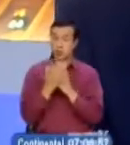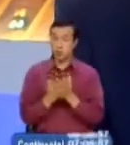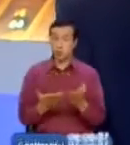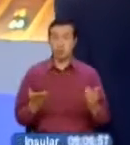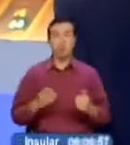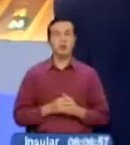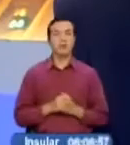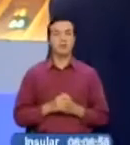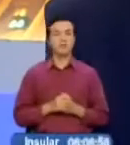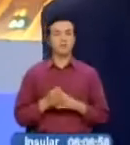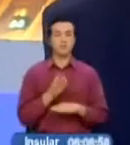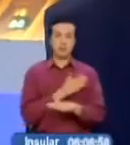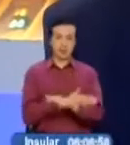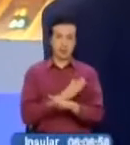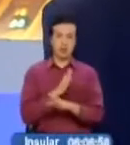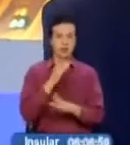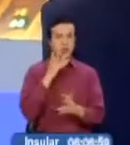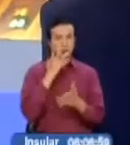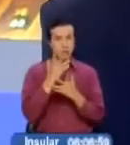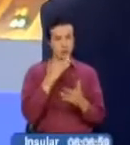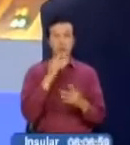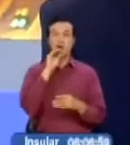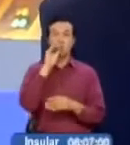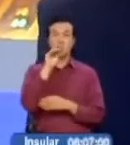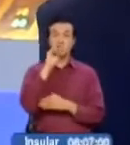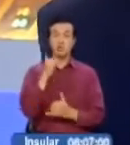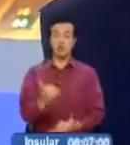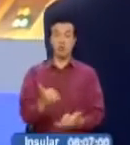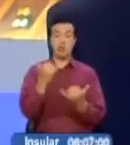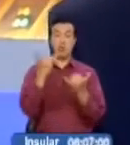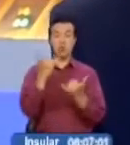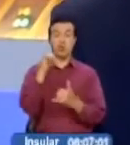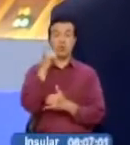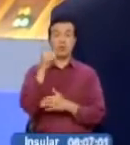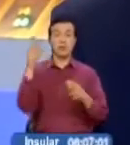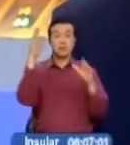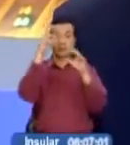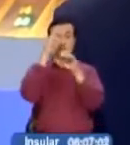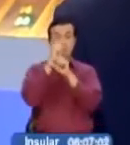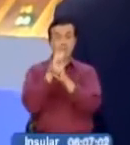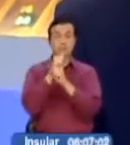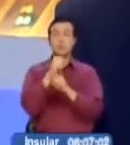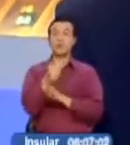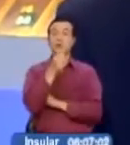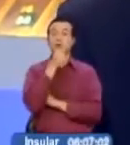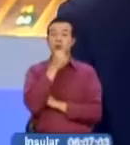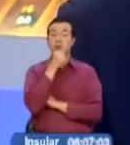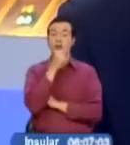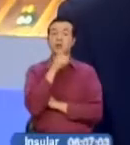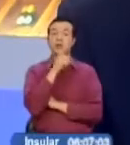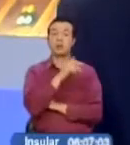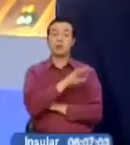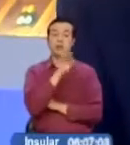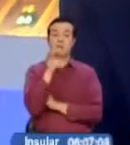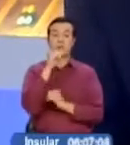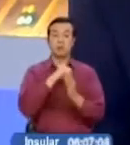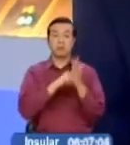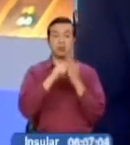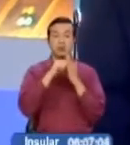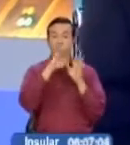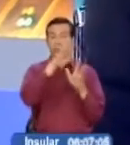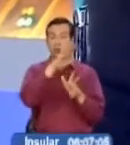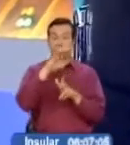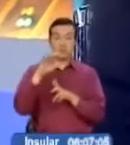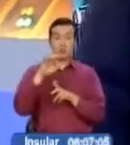presentado? Pero digo, antes de presentarlo a Juan Fernando, les recuerdo que el día de hoy, 10 de la noche, tenemos Pulso Político. Estará con nosotros el señor ministro de